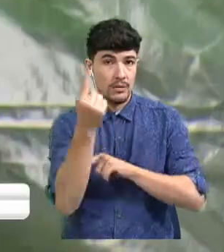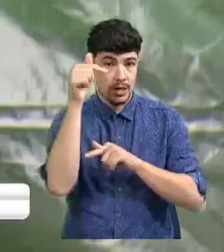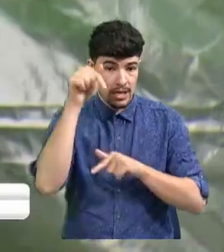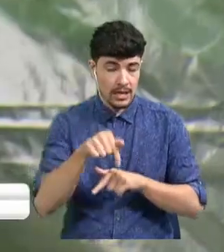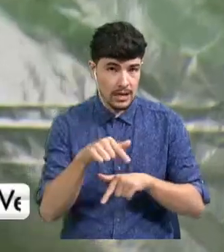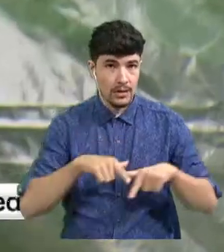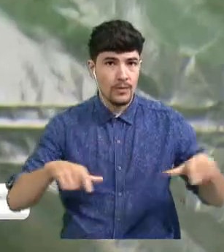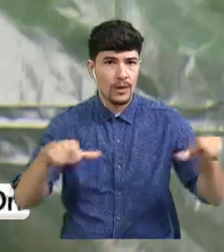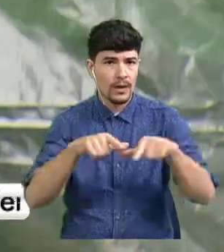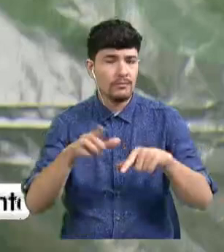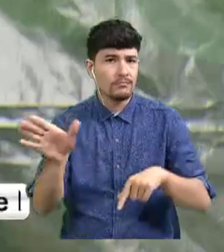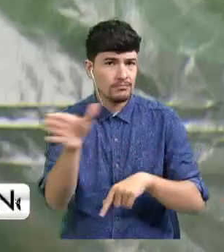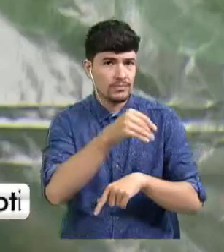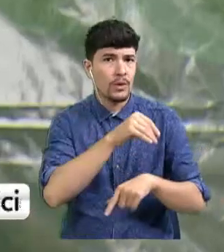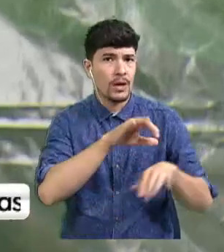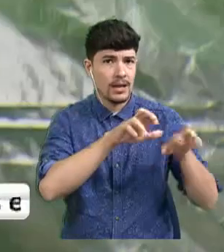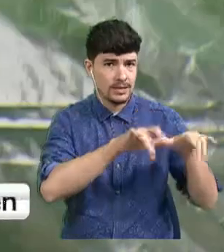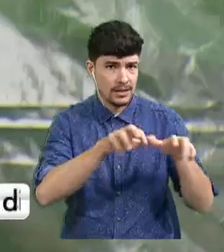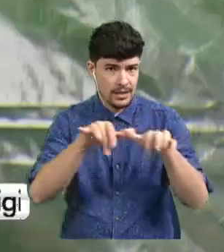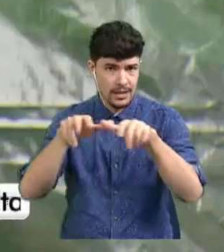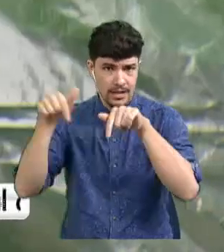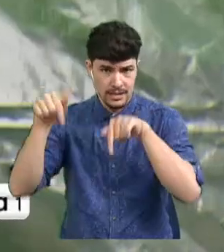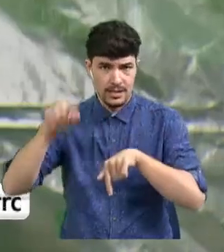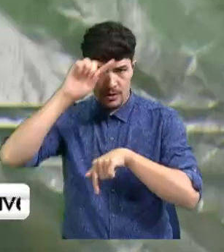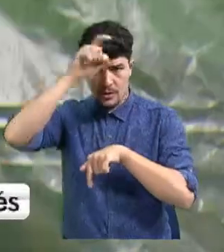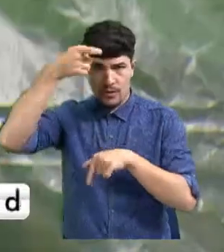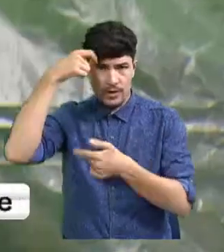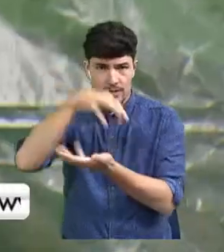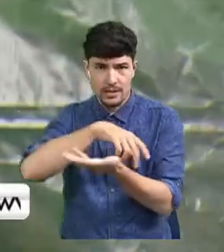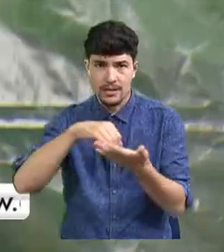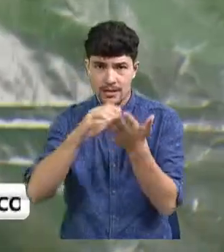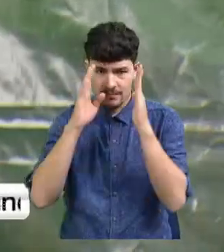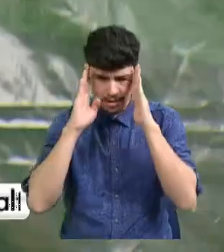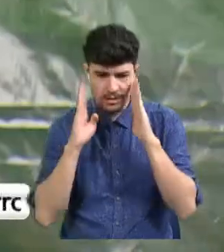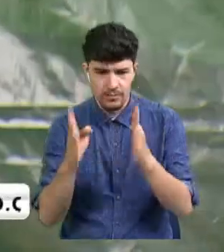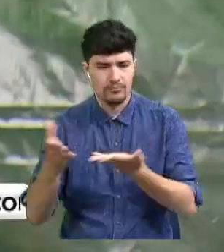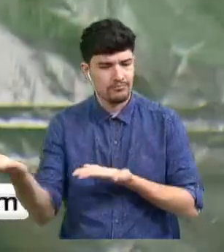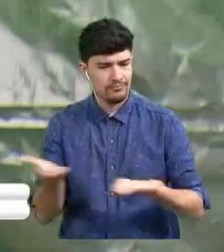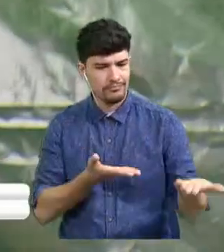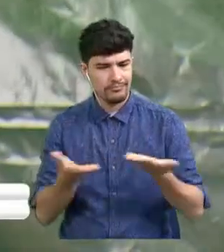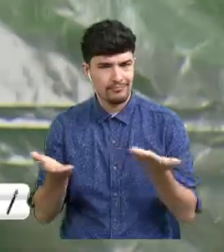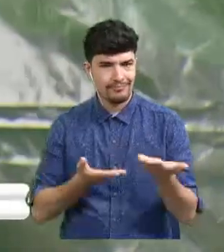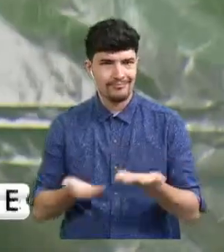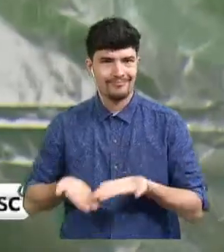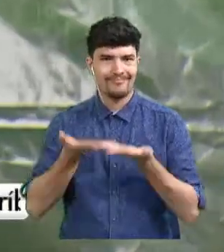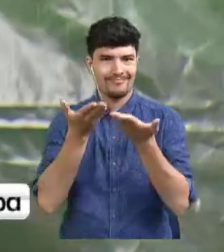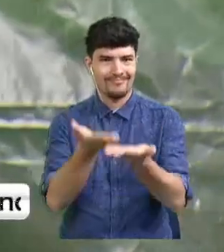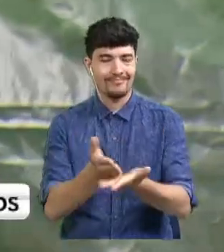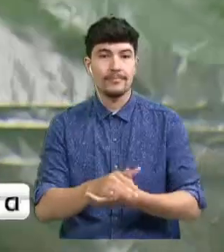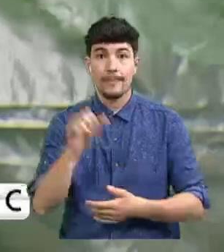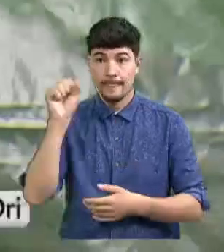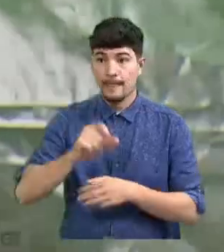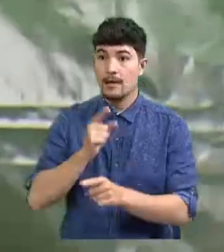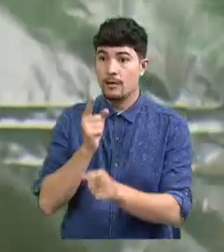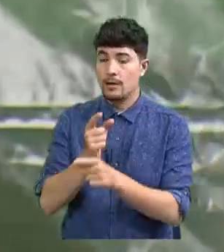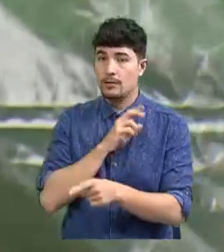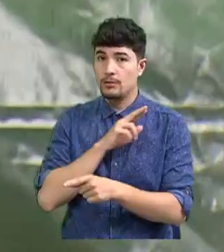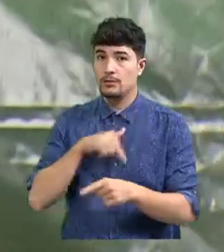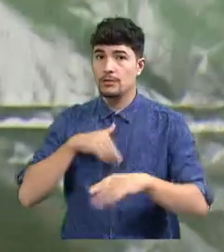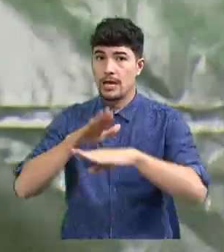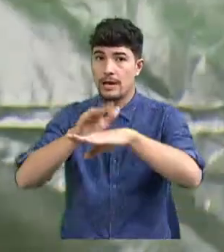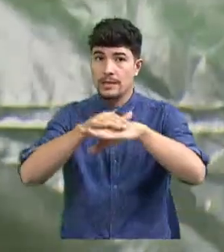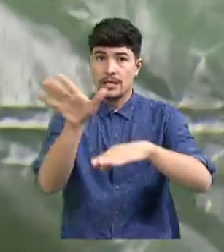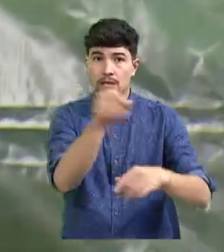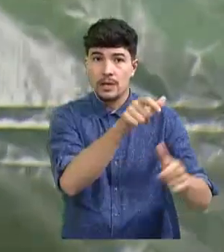hoy nos encontramos, que todas las secretarías están dispuestas a atenderlos y a prestarles los servicios. Pero de esta manera, María Ángel, queremos también anunciar algo